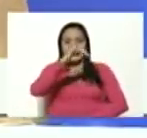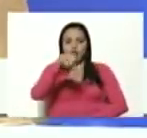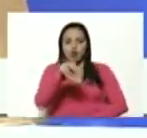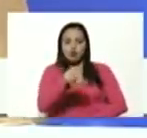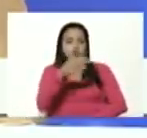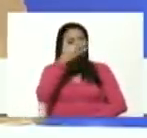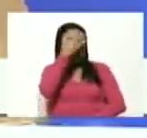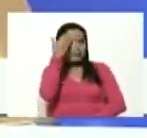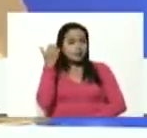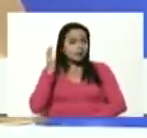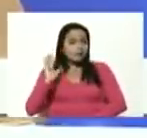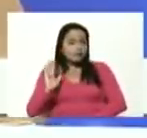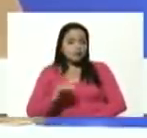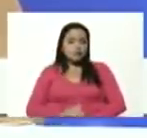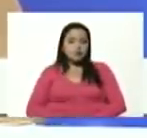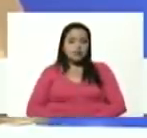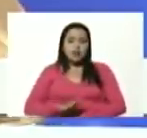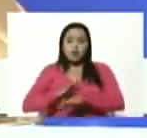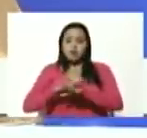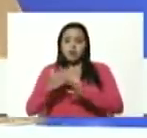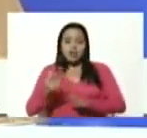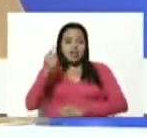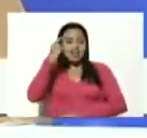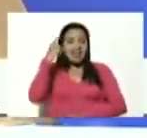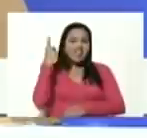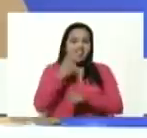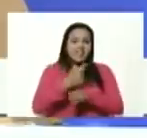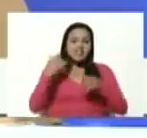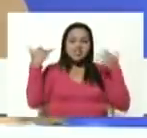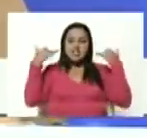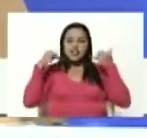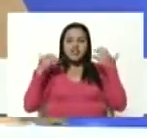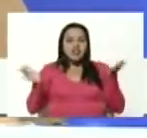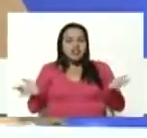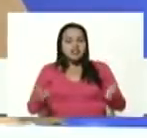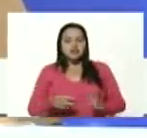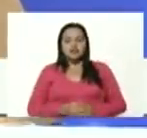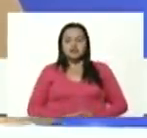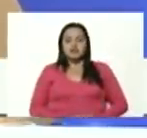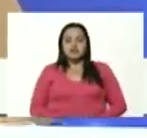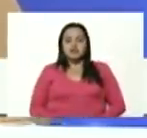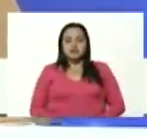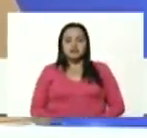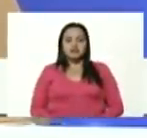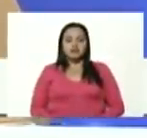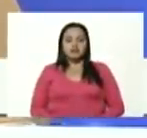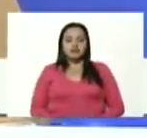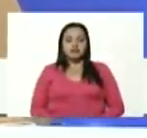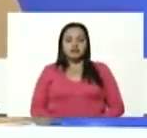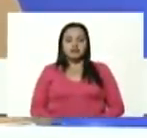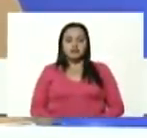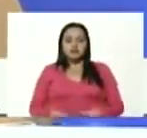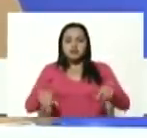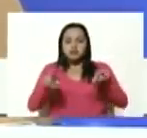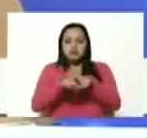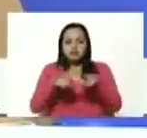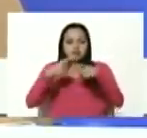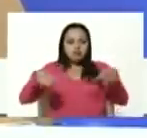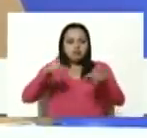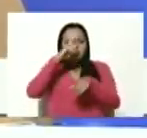pasó, porque todas estas fechas tienen que ser celebradas, así como uno celebra su cumpleaños, ¿verdad?